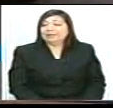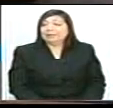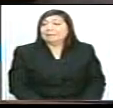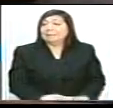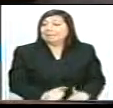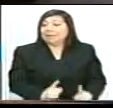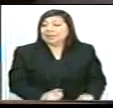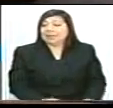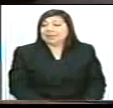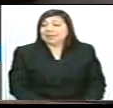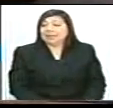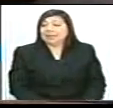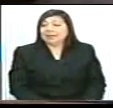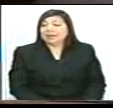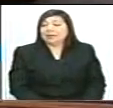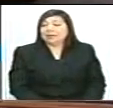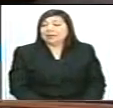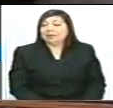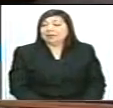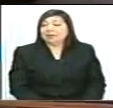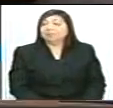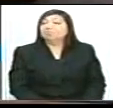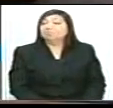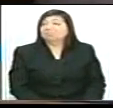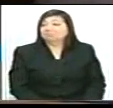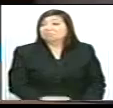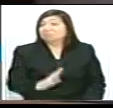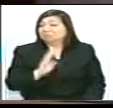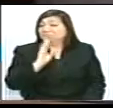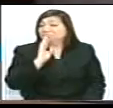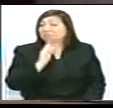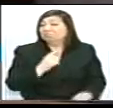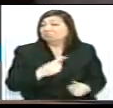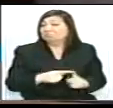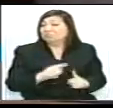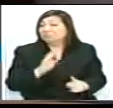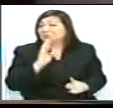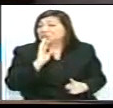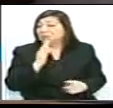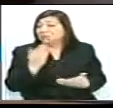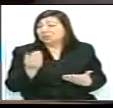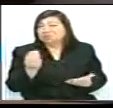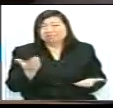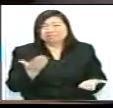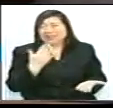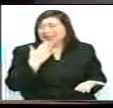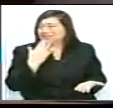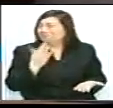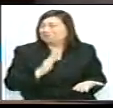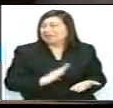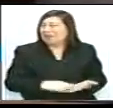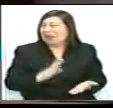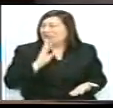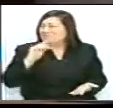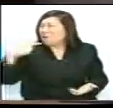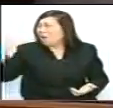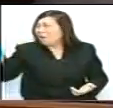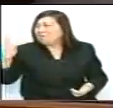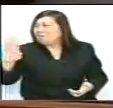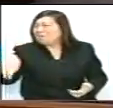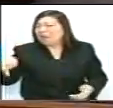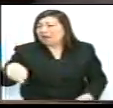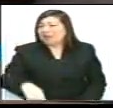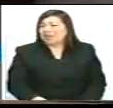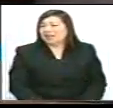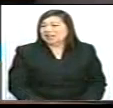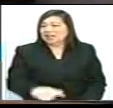Entonces, por supuesto que han hablado de todo. Algunos han hablado hasta tontería y media. La congresista